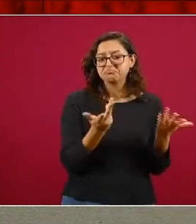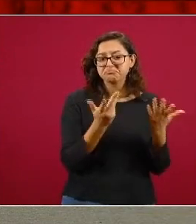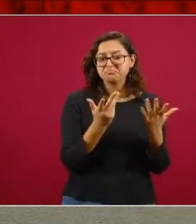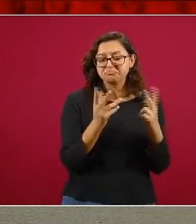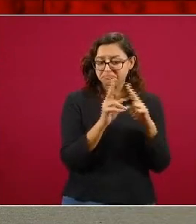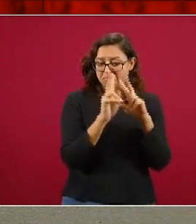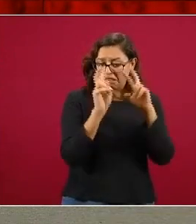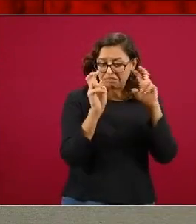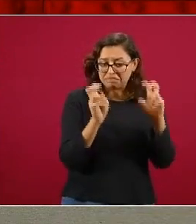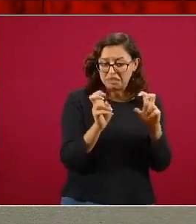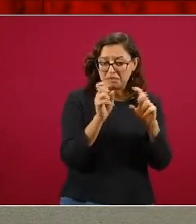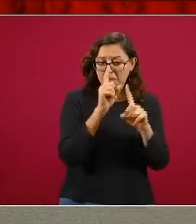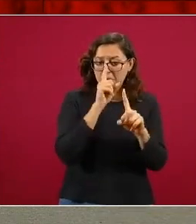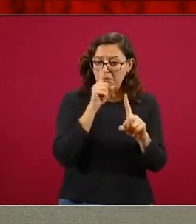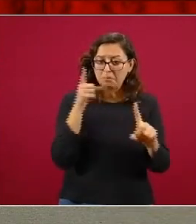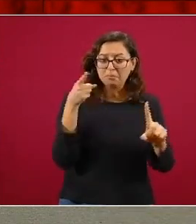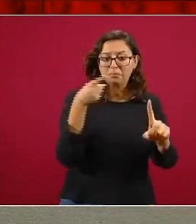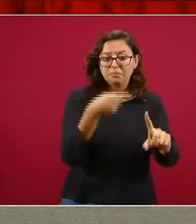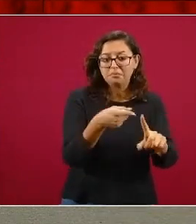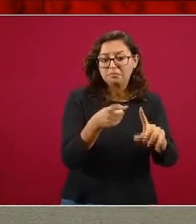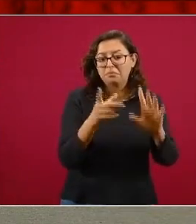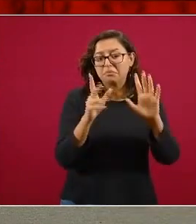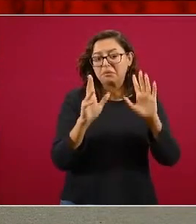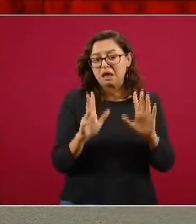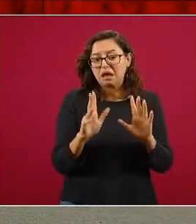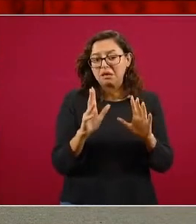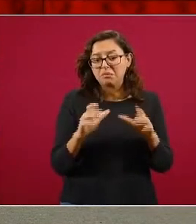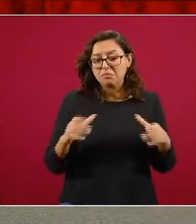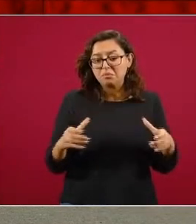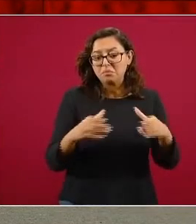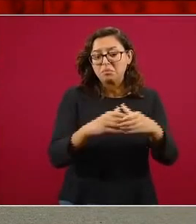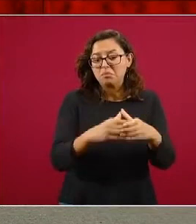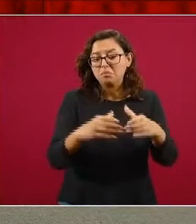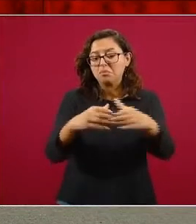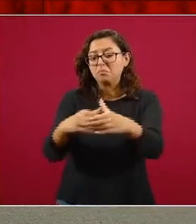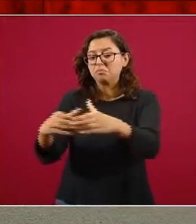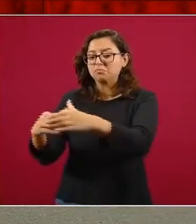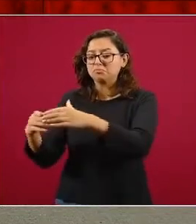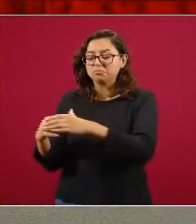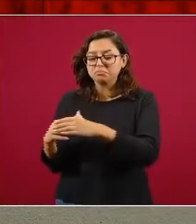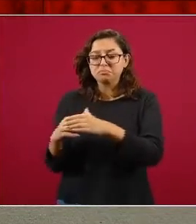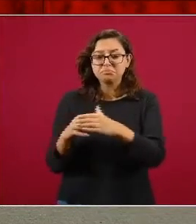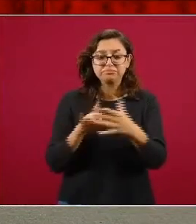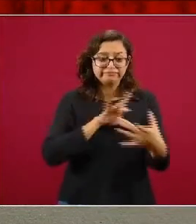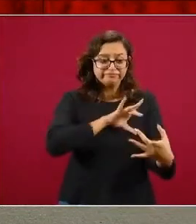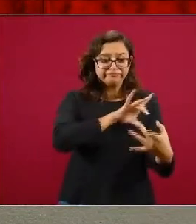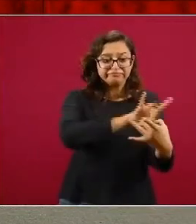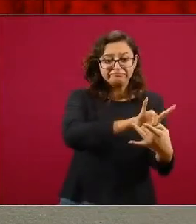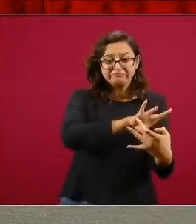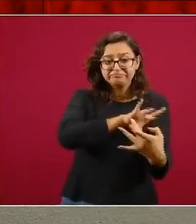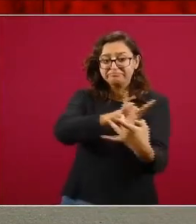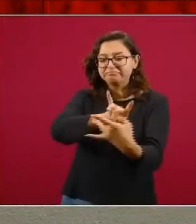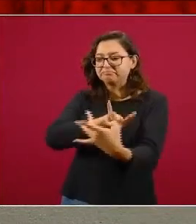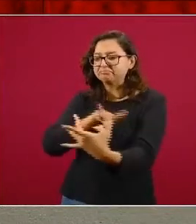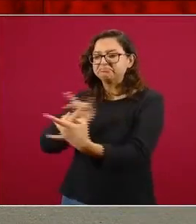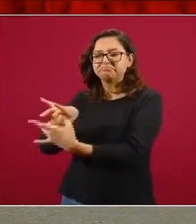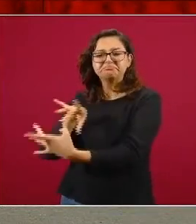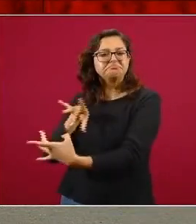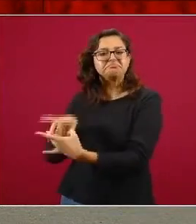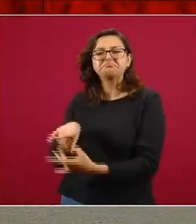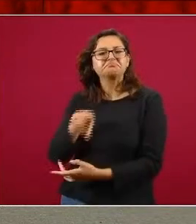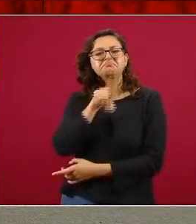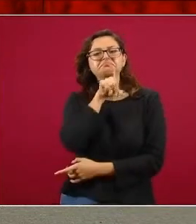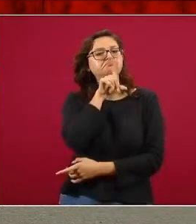salud que son particulares de ciertas subpoblaciones, no tienen un reconocimiento de estas diversidades. Y por